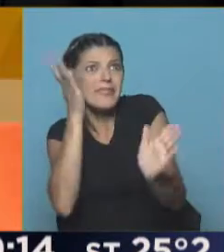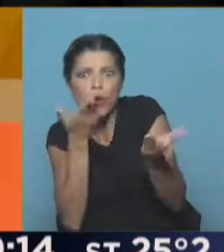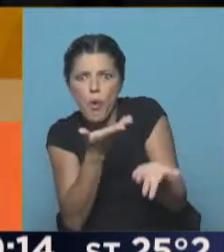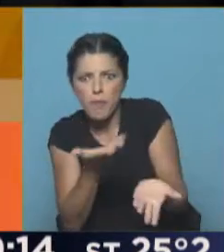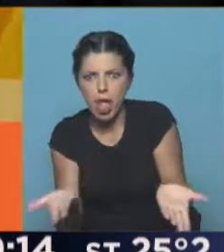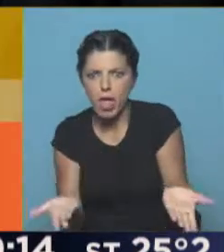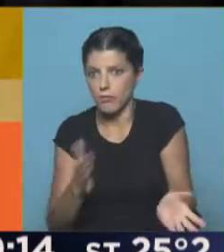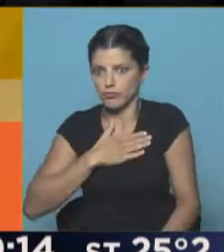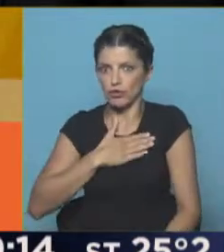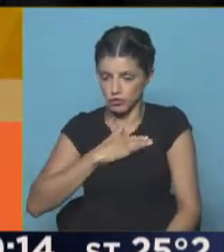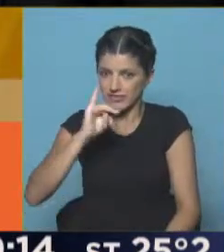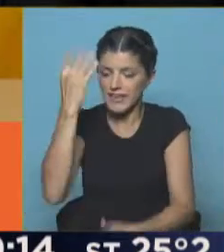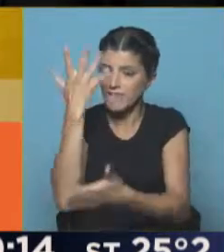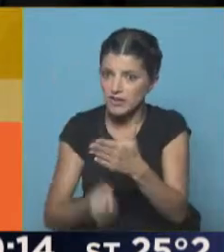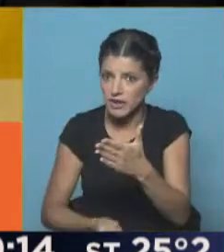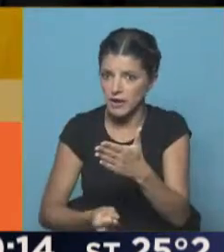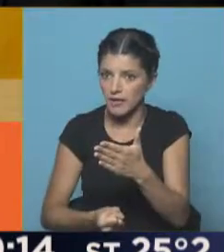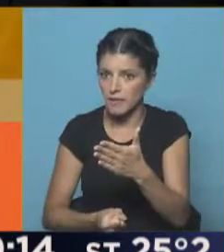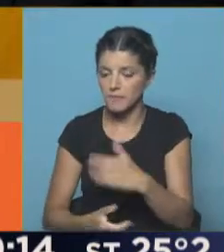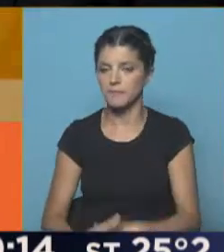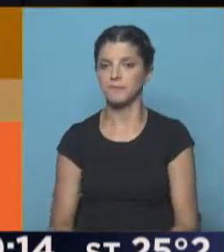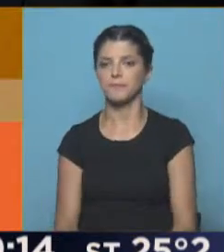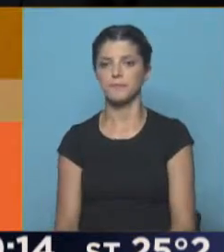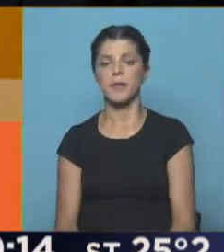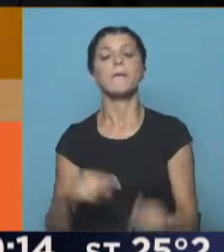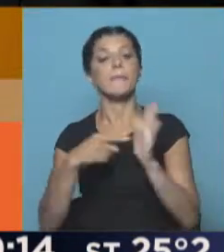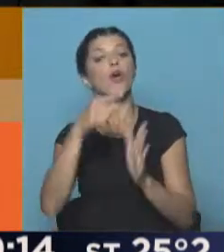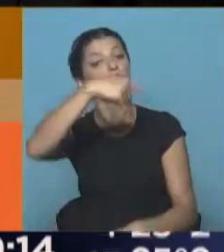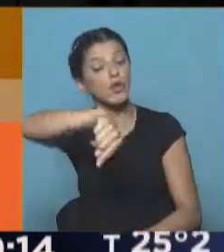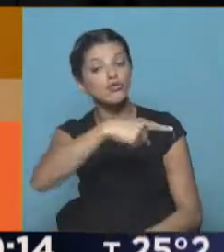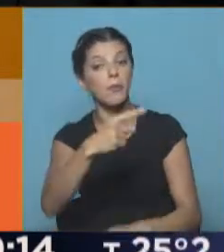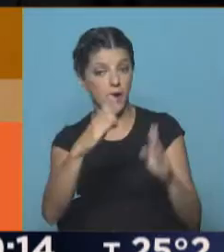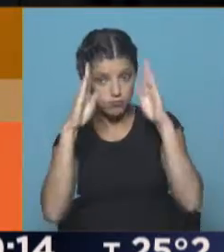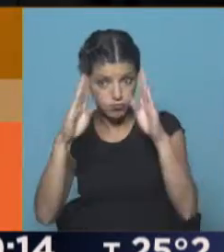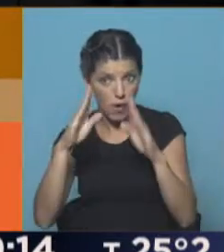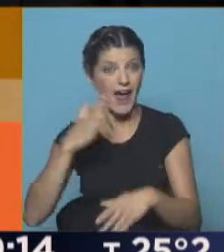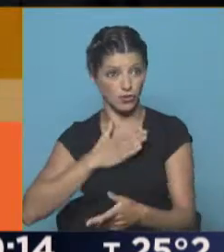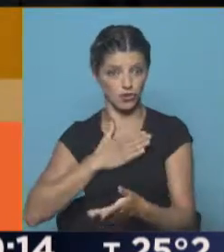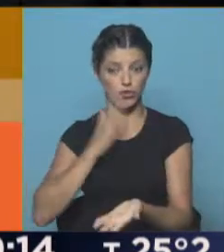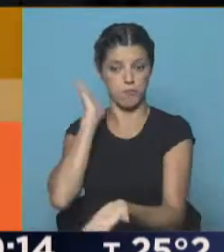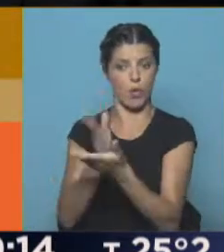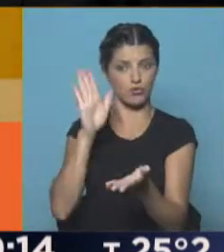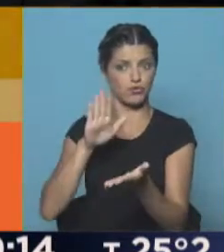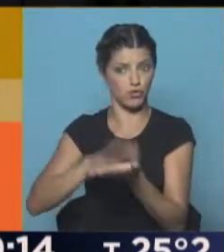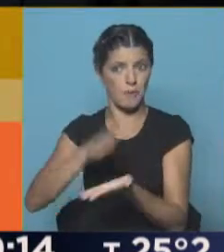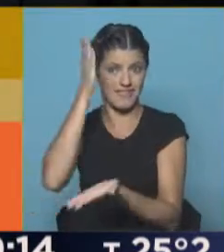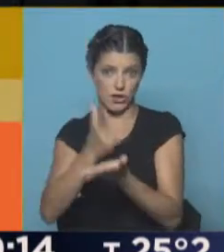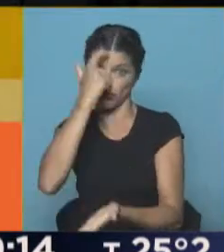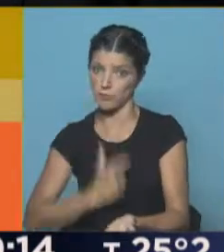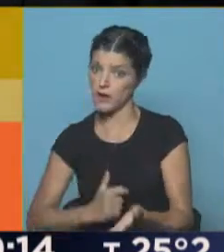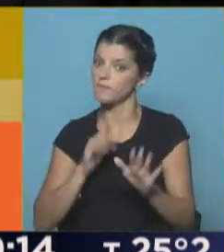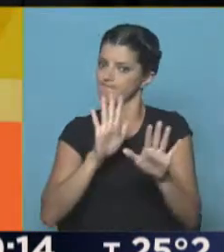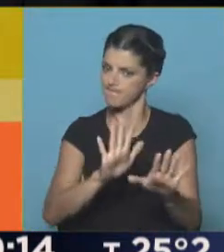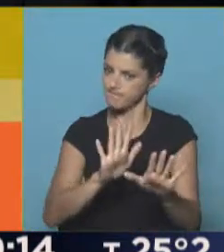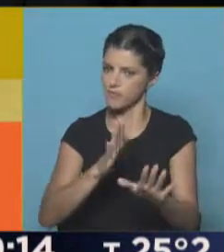Bueno, nosotros tenemos errores, pero para ponernos la vara a nosotros en términos de derechos humanos hay que subirla bastante, ¿no? Nosotros